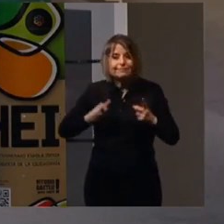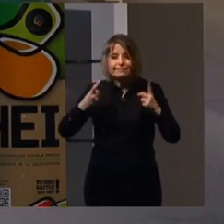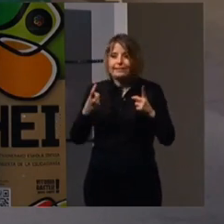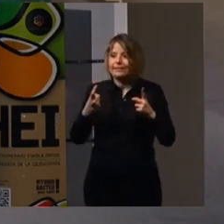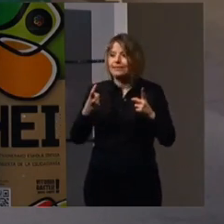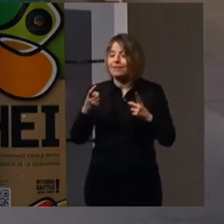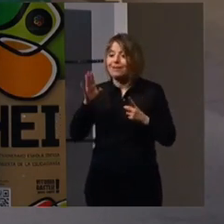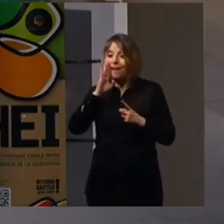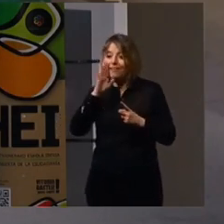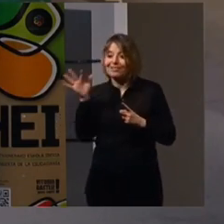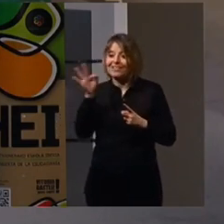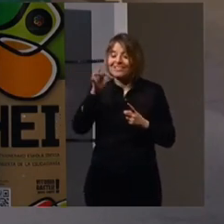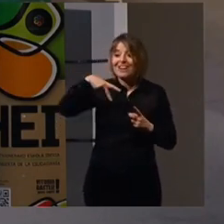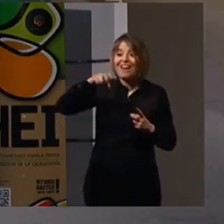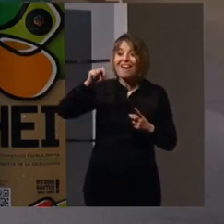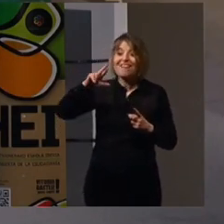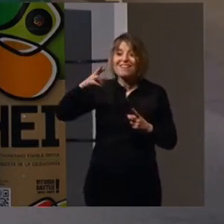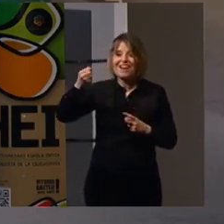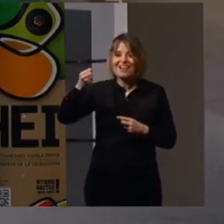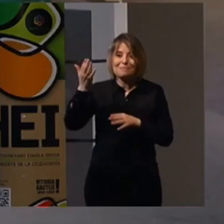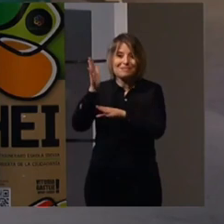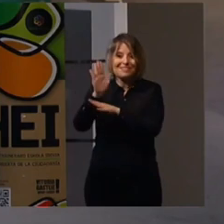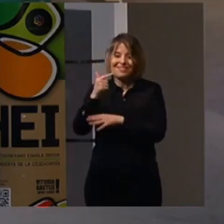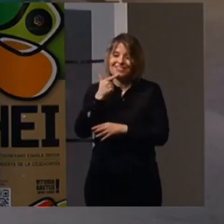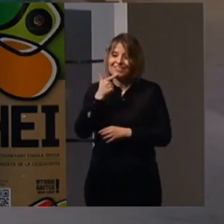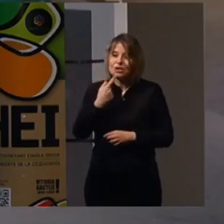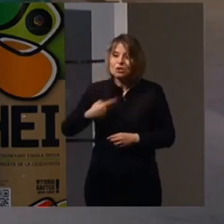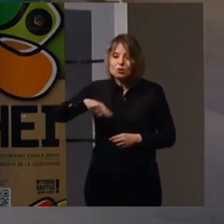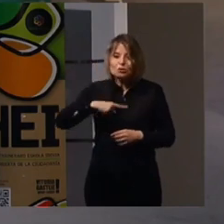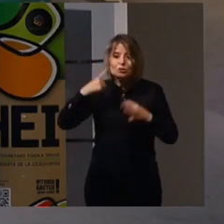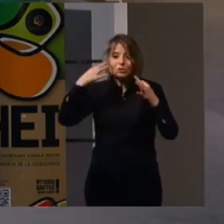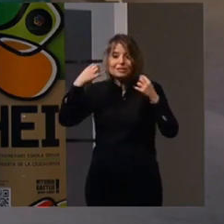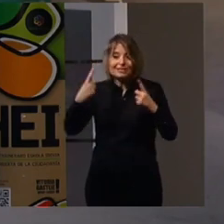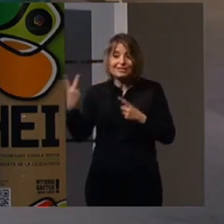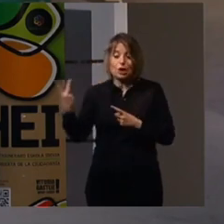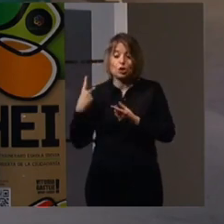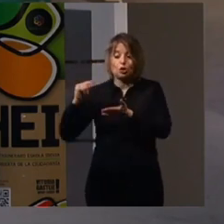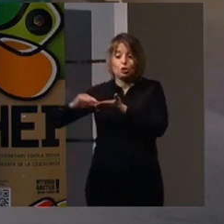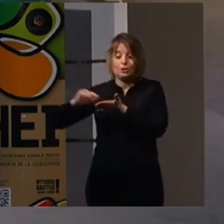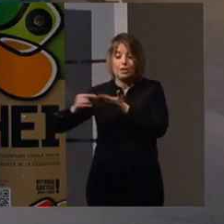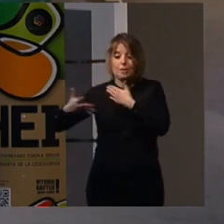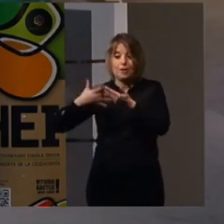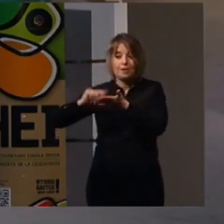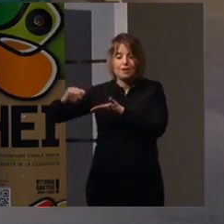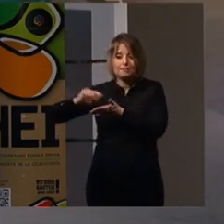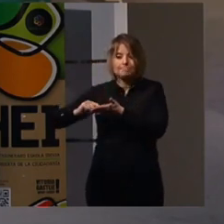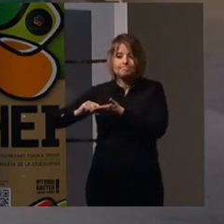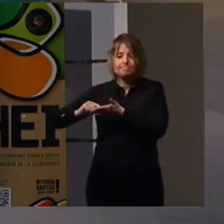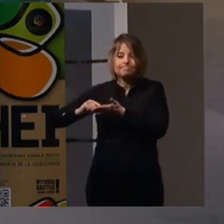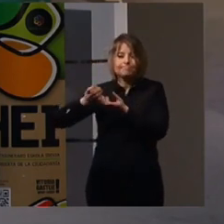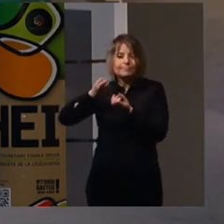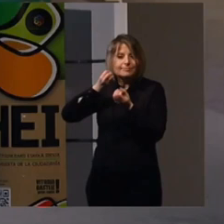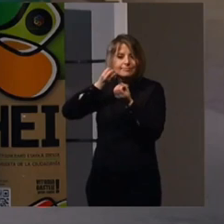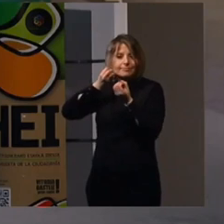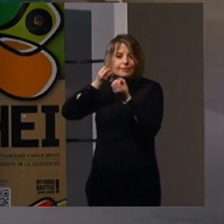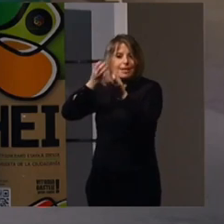lo ha comentado Nayara, ¿no? De lo que intentábamos justamente Javi y yo cuando escribimos el libro, era transmitir